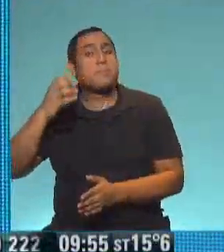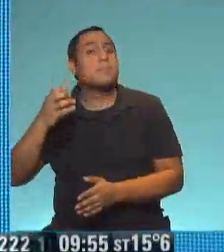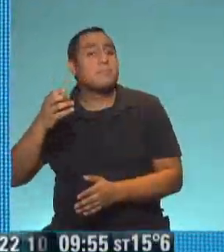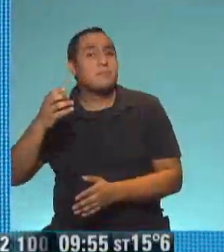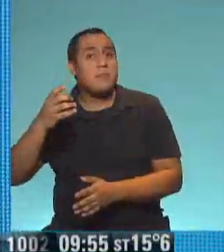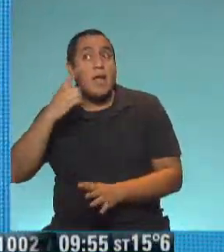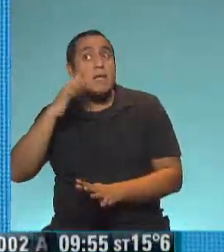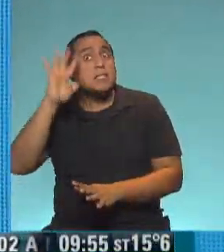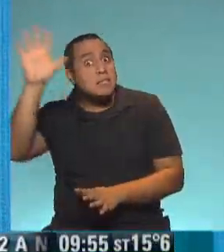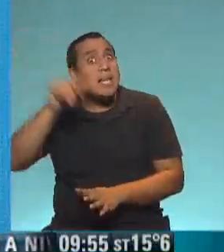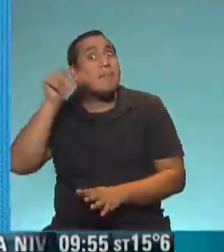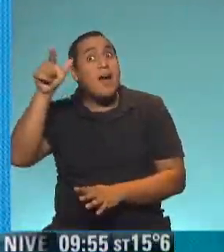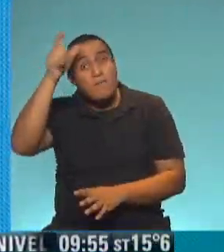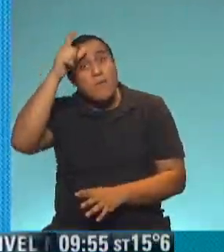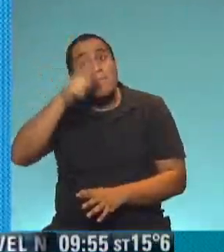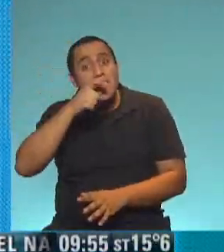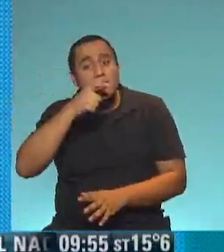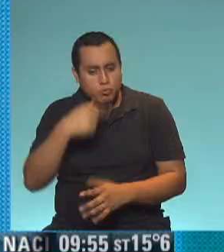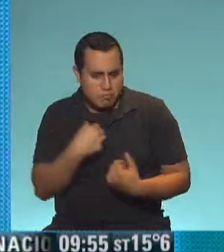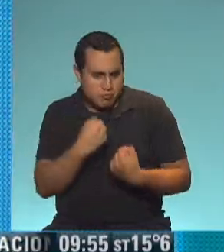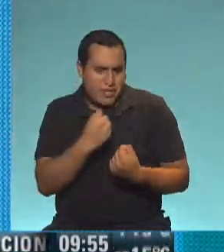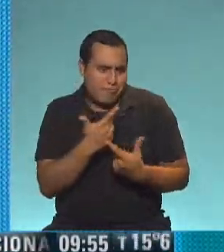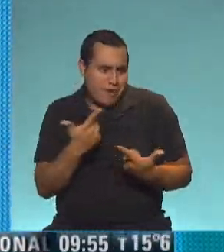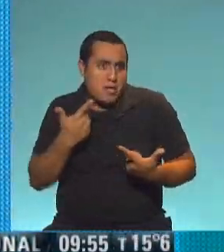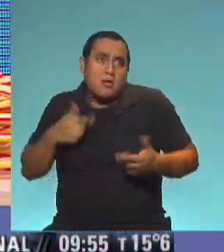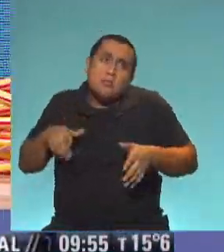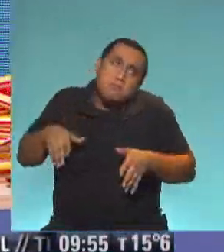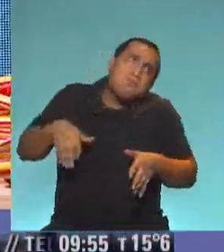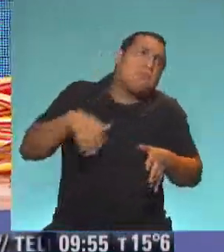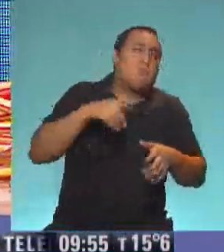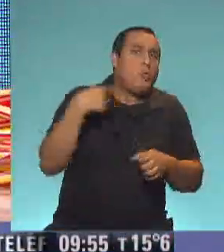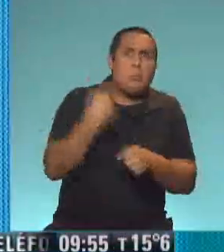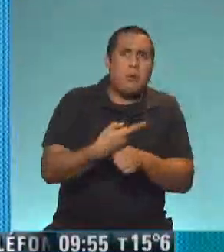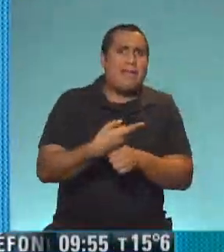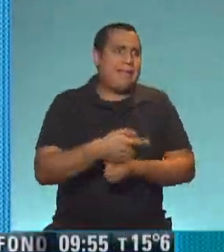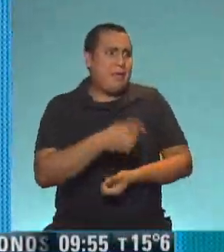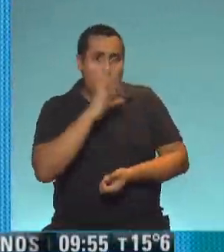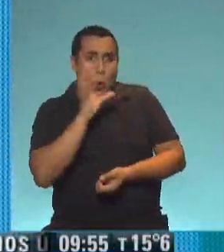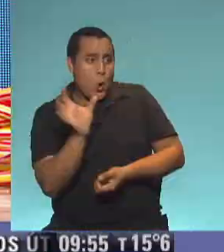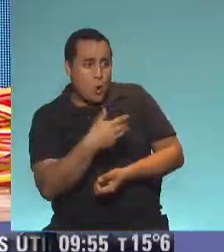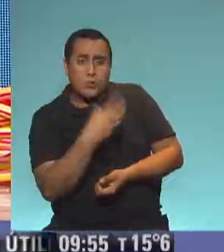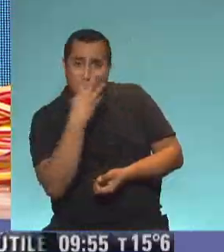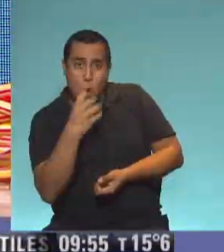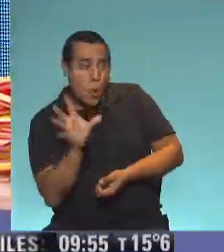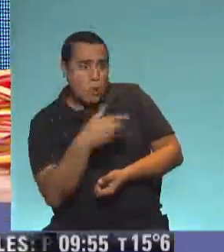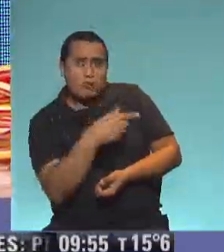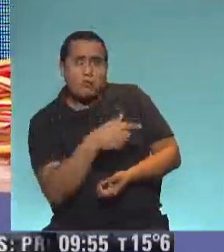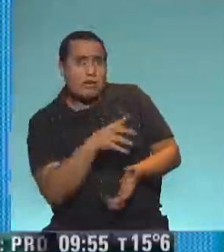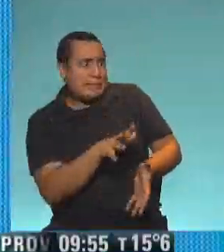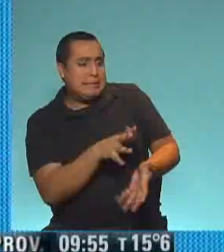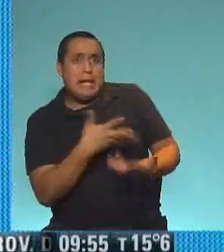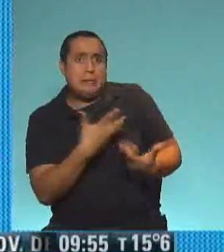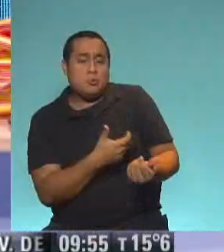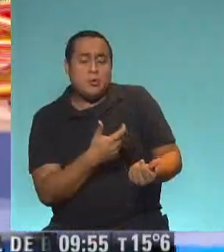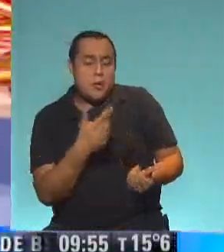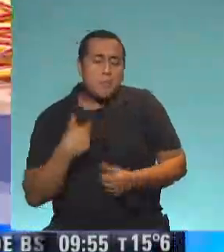Voy a llamar al cuartel de bomberos. Se me han acabado los superpoderes. No puedo volar ni salvar a este osito que está atrapado. ¡Llamado en de alerta! Incendio, en un ¡llamado rascacielos! ¡De